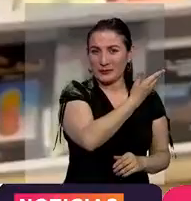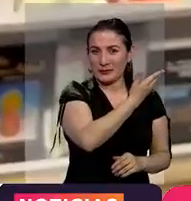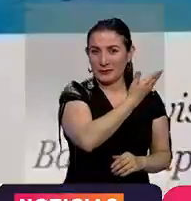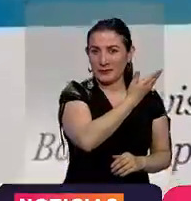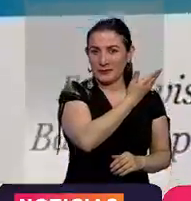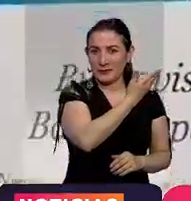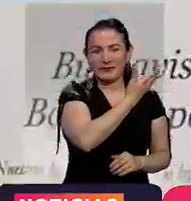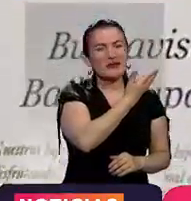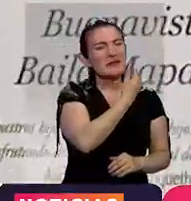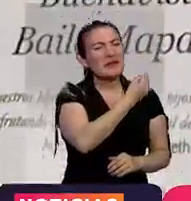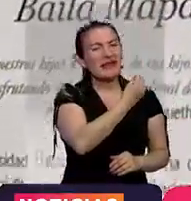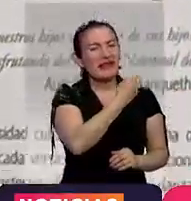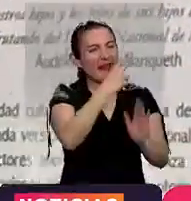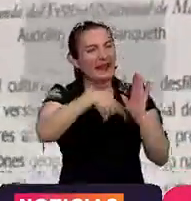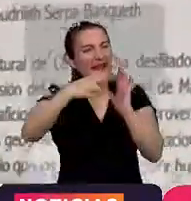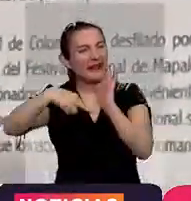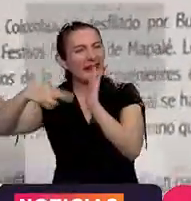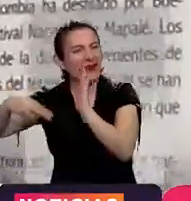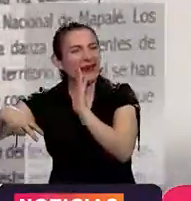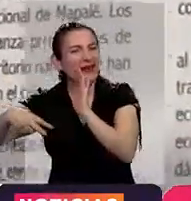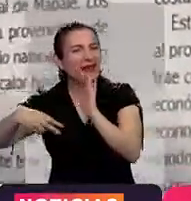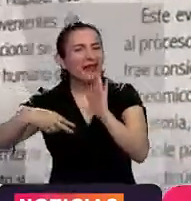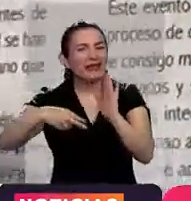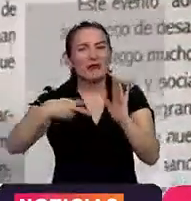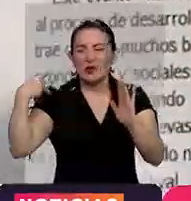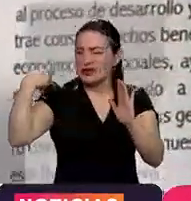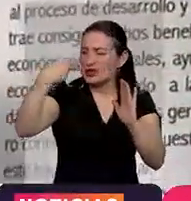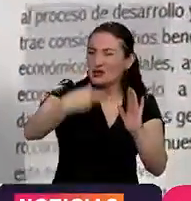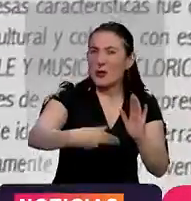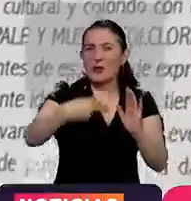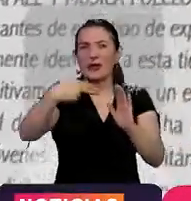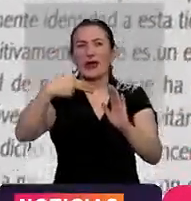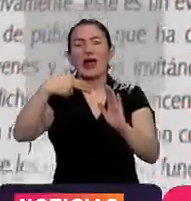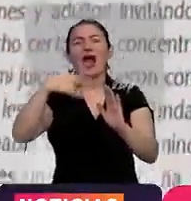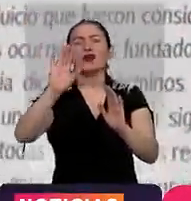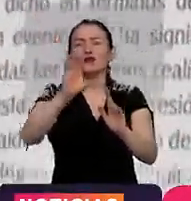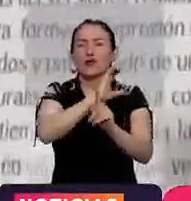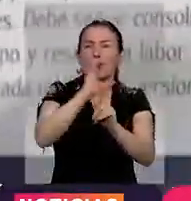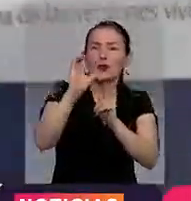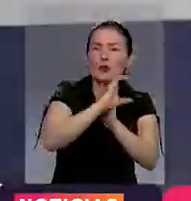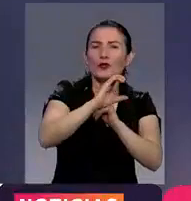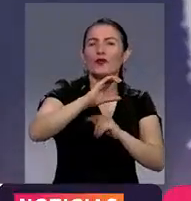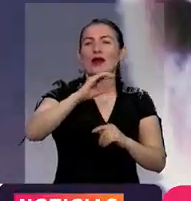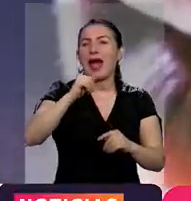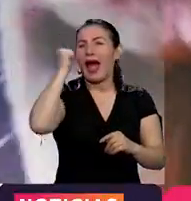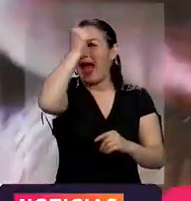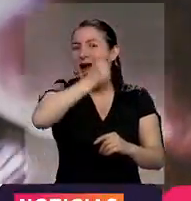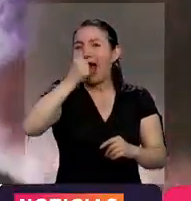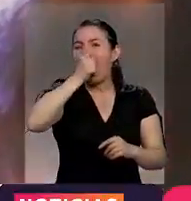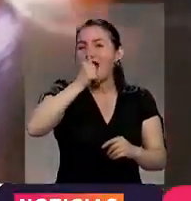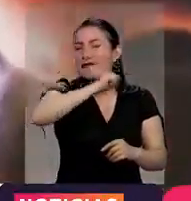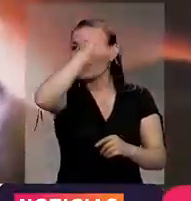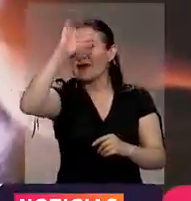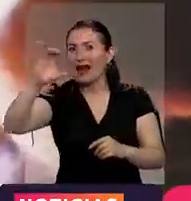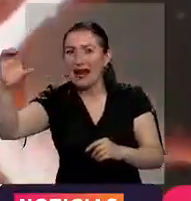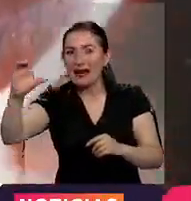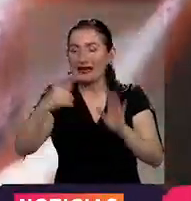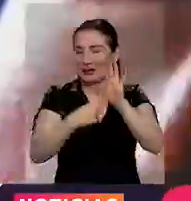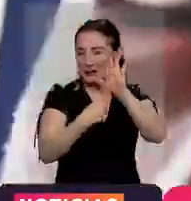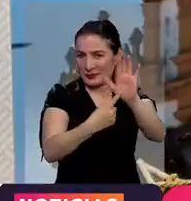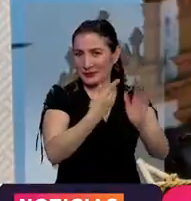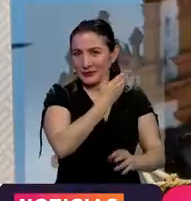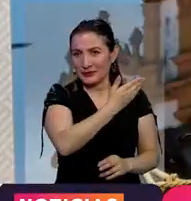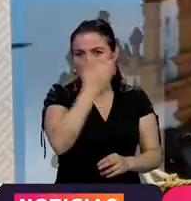Baila Mapalé, texto que pretende mostrar todo el acervo y tradición afrocaribeña y del que ya están preparando la edición